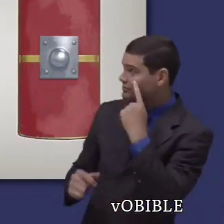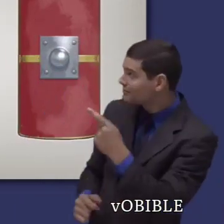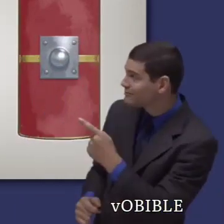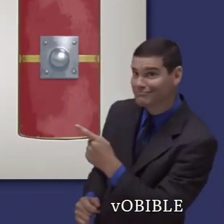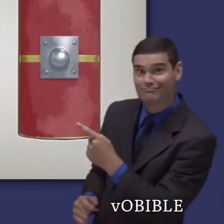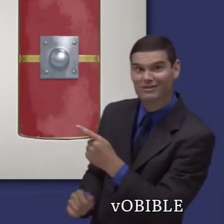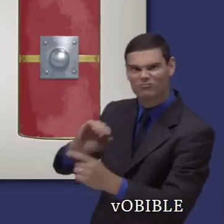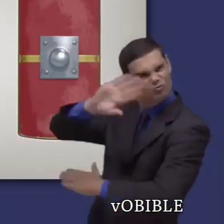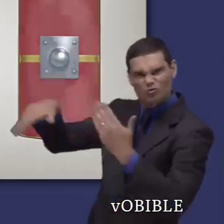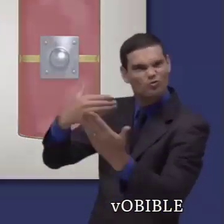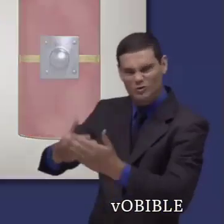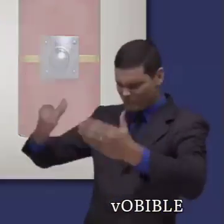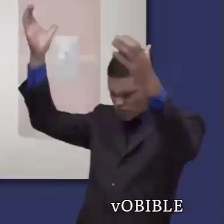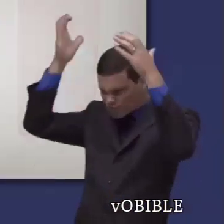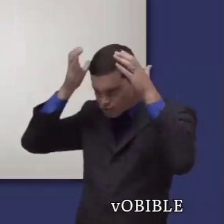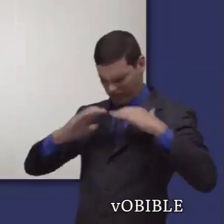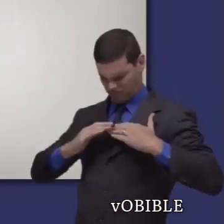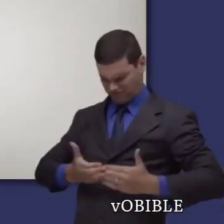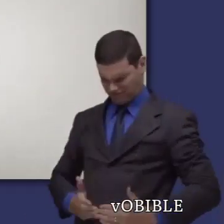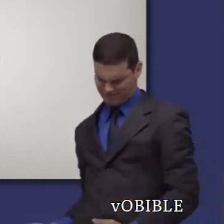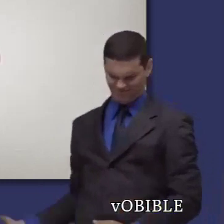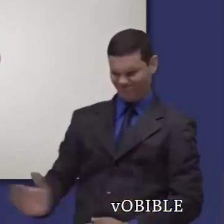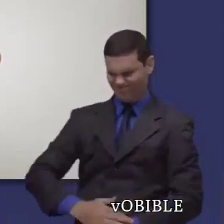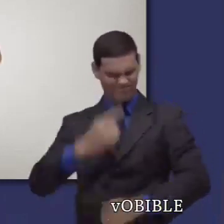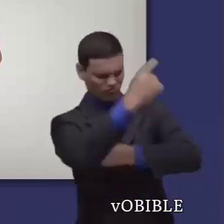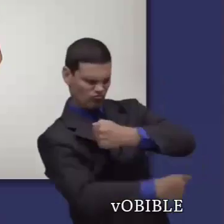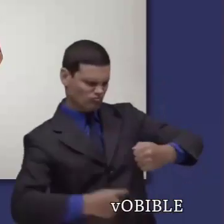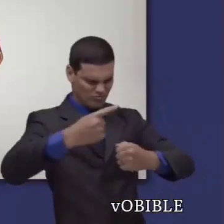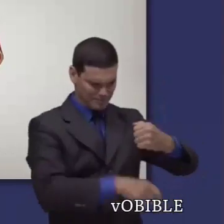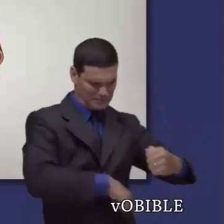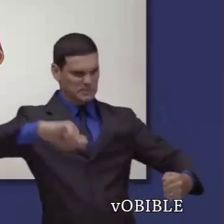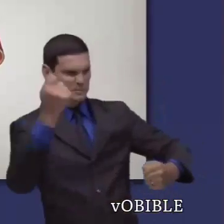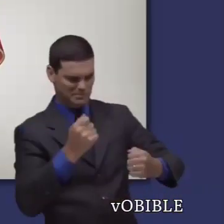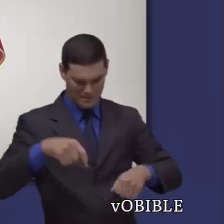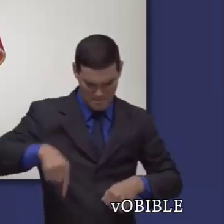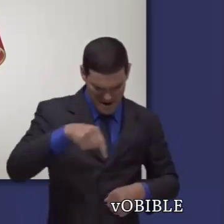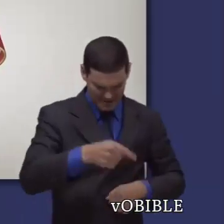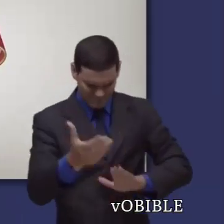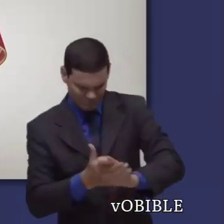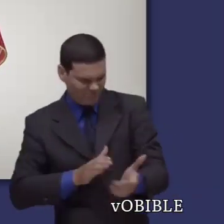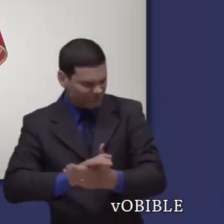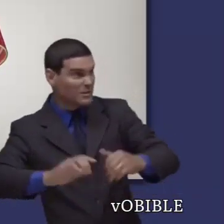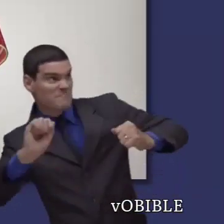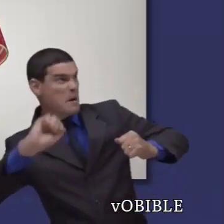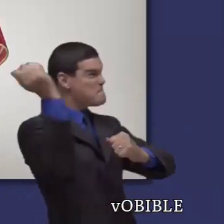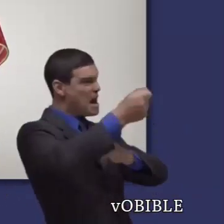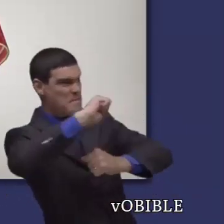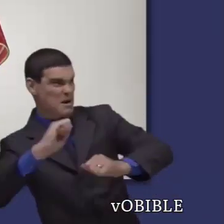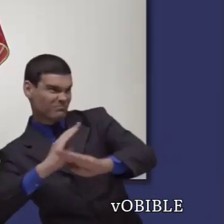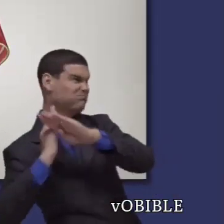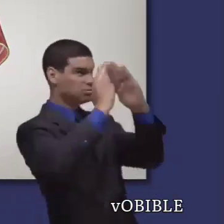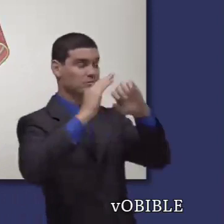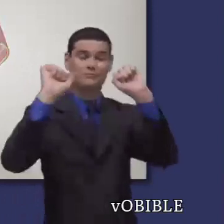armadura espiritual. Si así lo hacían, podrían mantenerse fieles a pesar de los problemas.